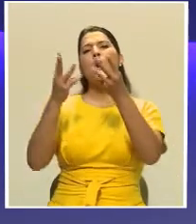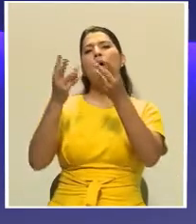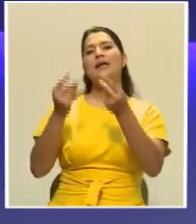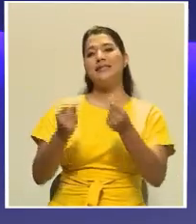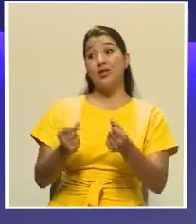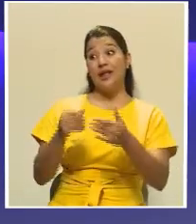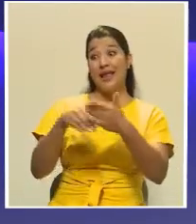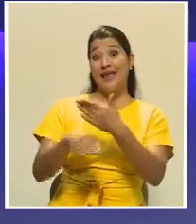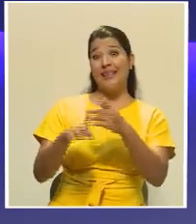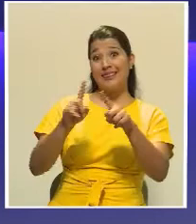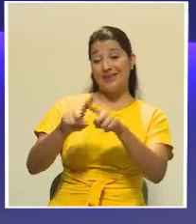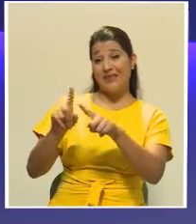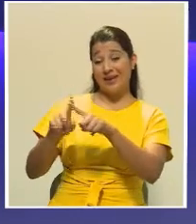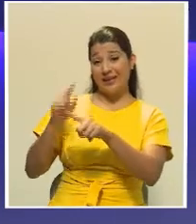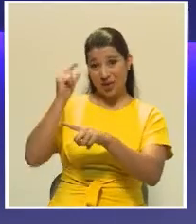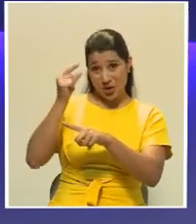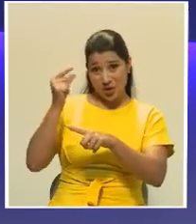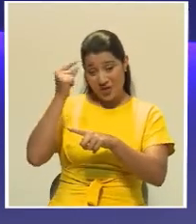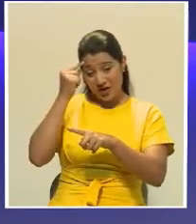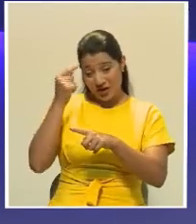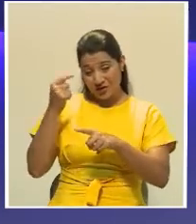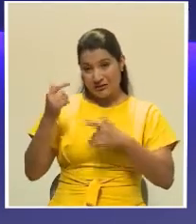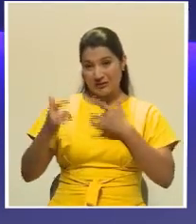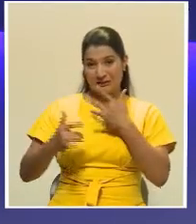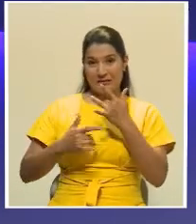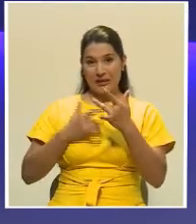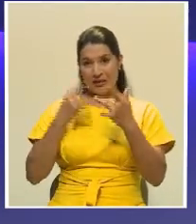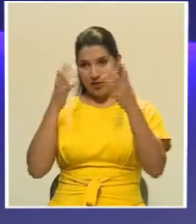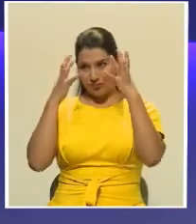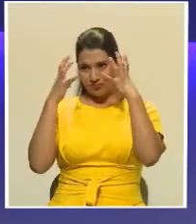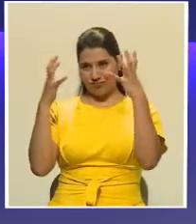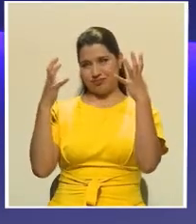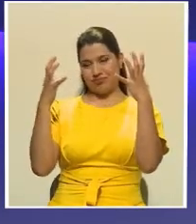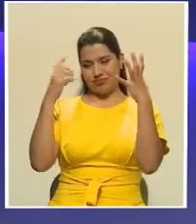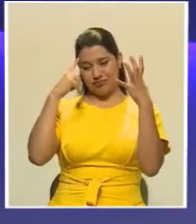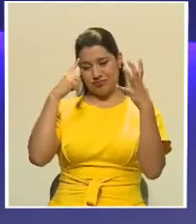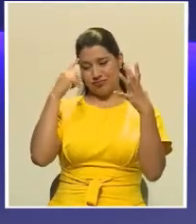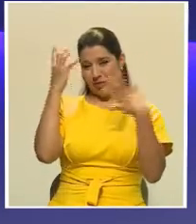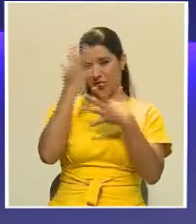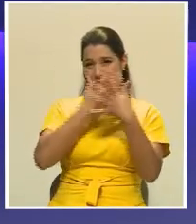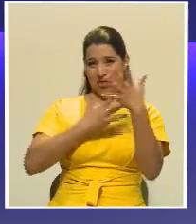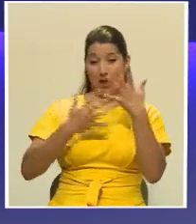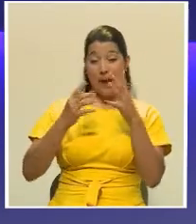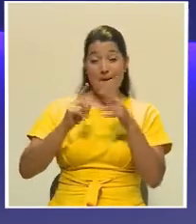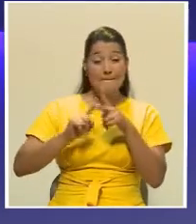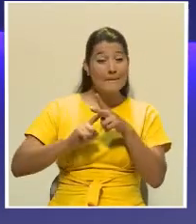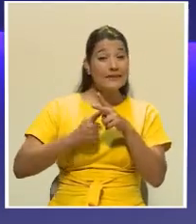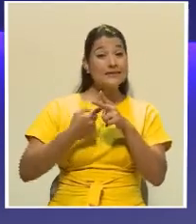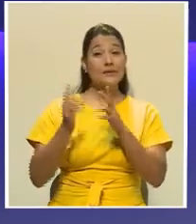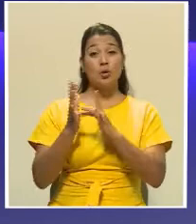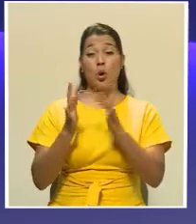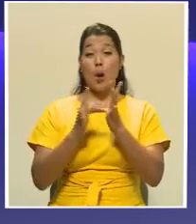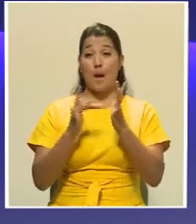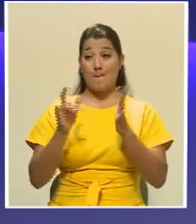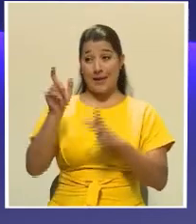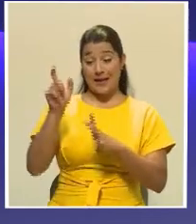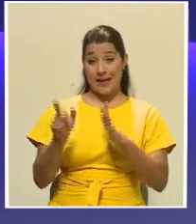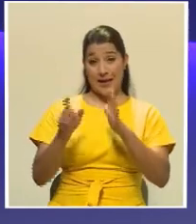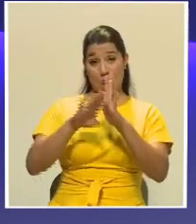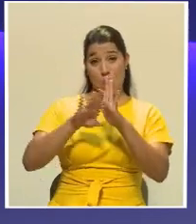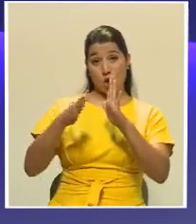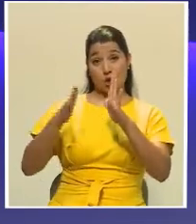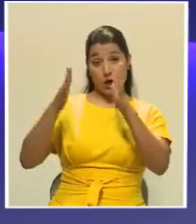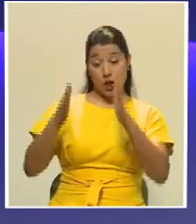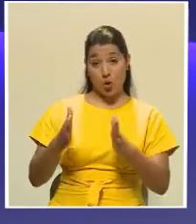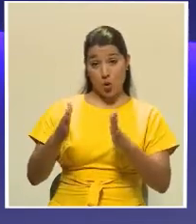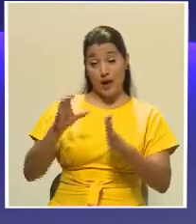varias administraciones. A principios de abril, la Contralora General Marta Acosta fue